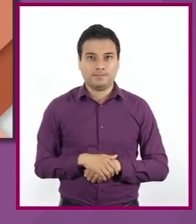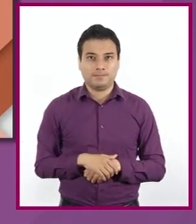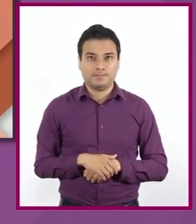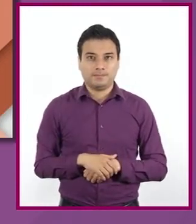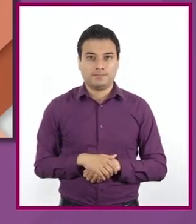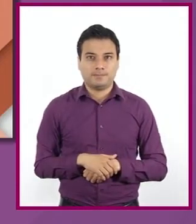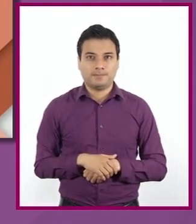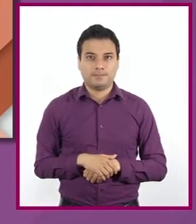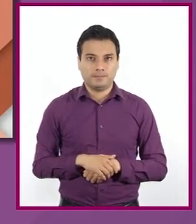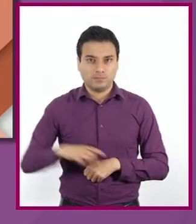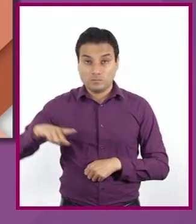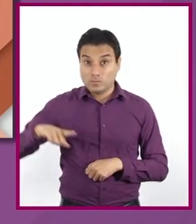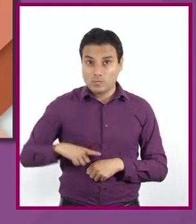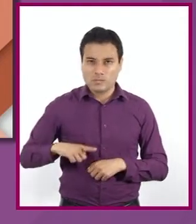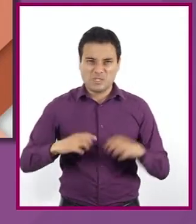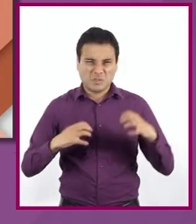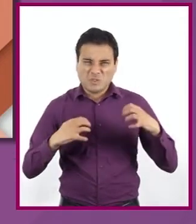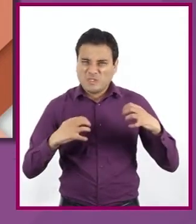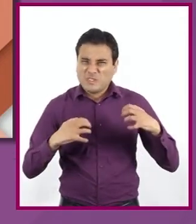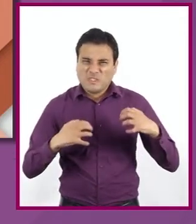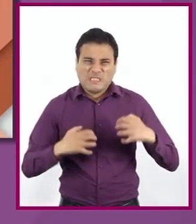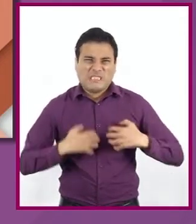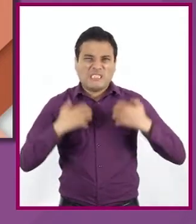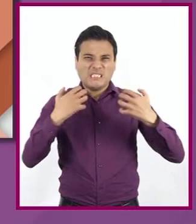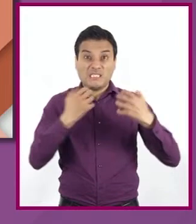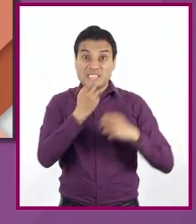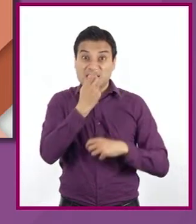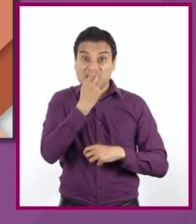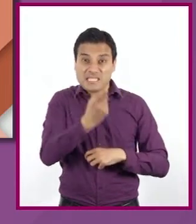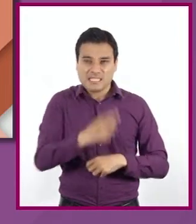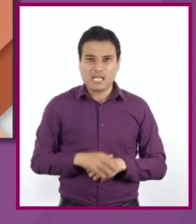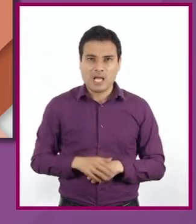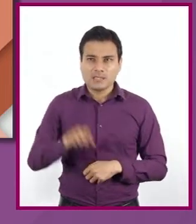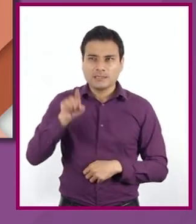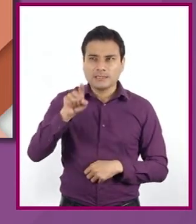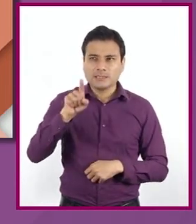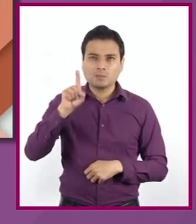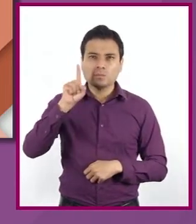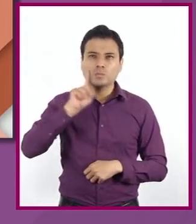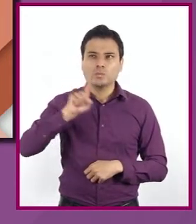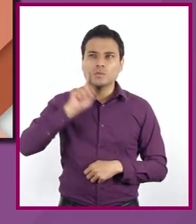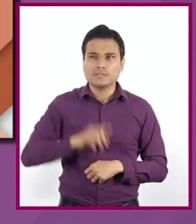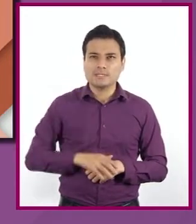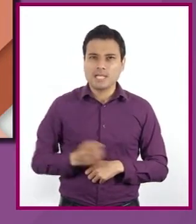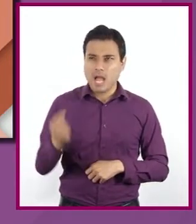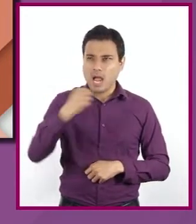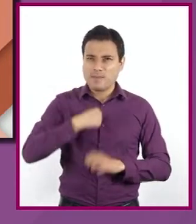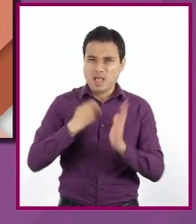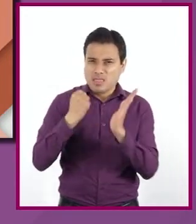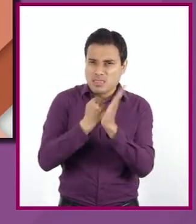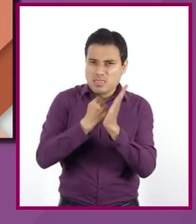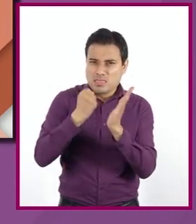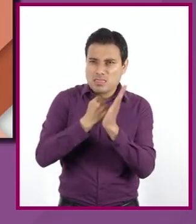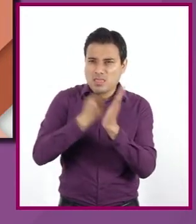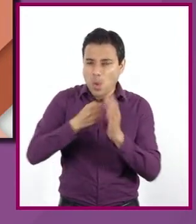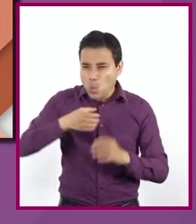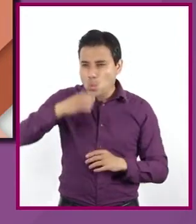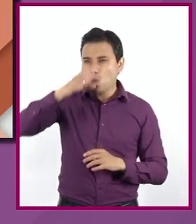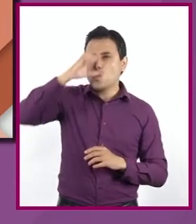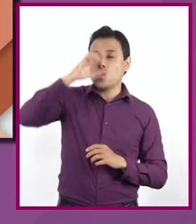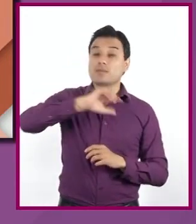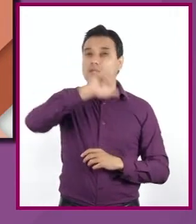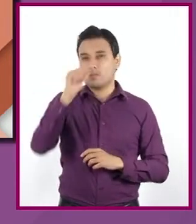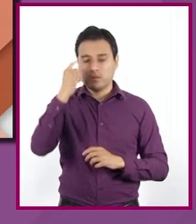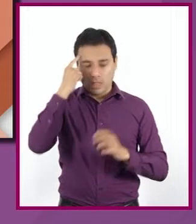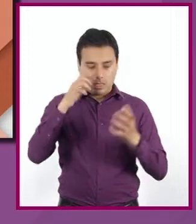fue tan grande que acusó a la bruja de hacerle beber un brebaje para que perdiera la razón, motivo que